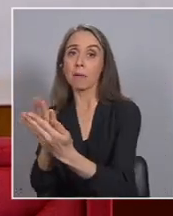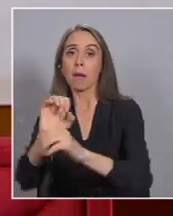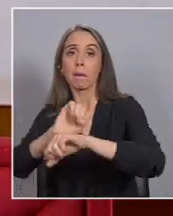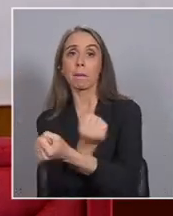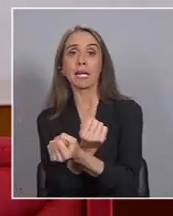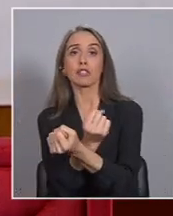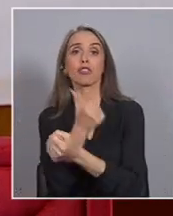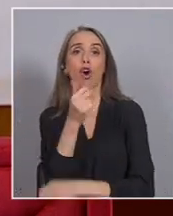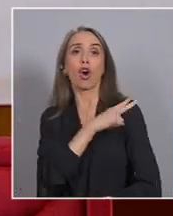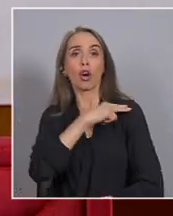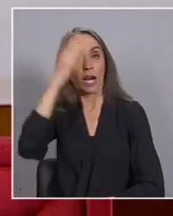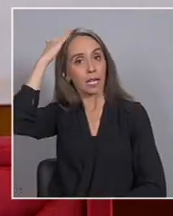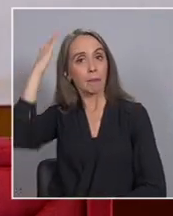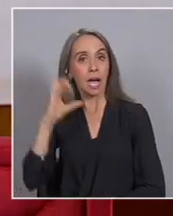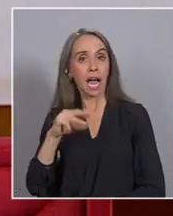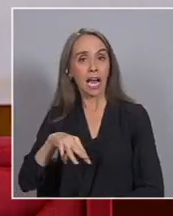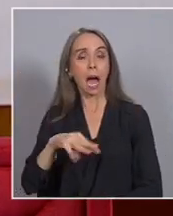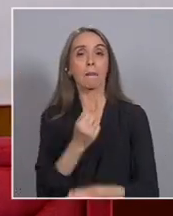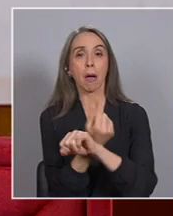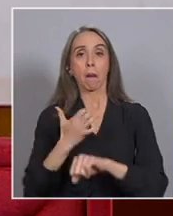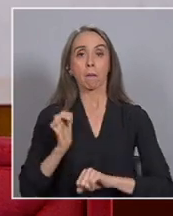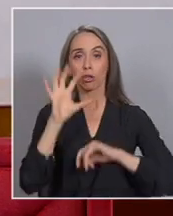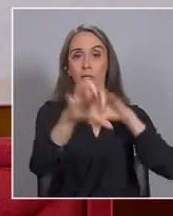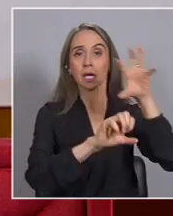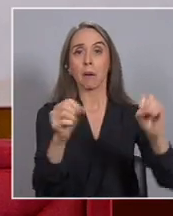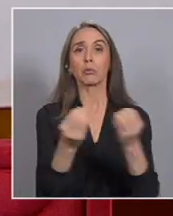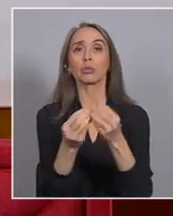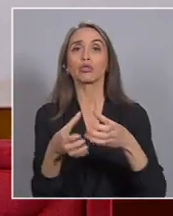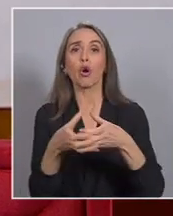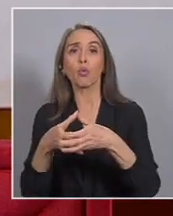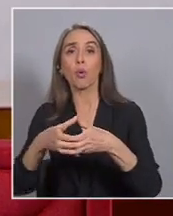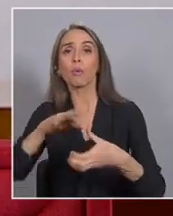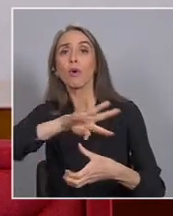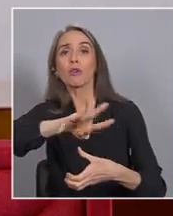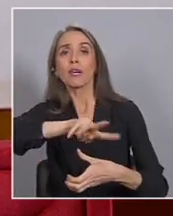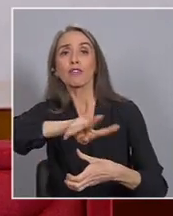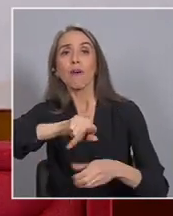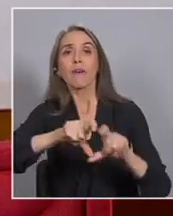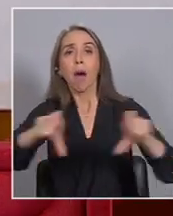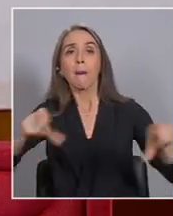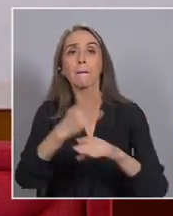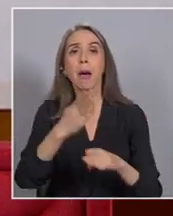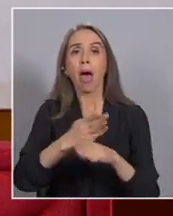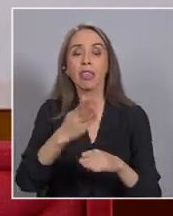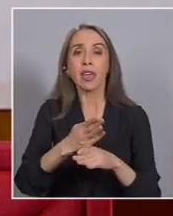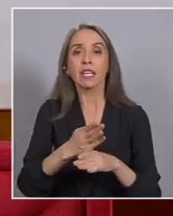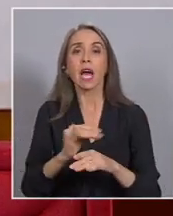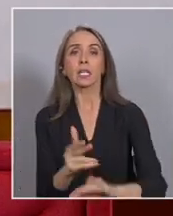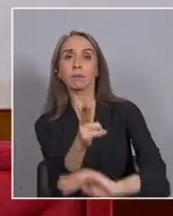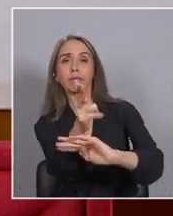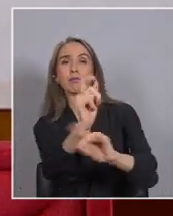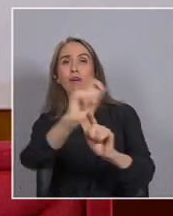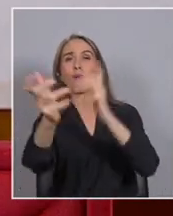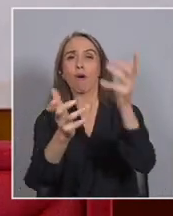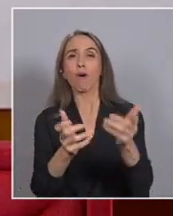CAM y los policías han desmantelado muchas de las bandas dedicadas al robo de madera y a la realización de ataques